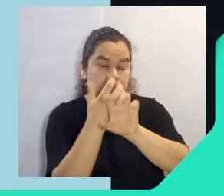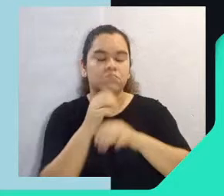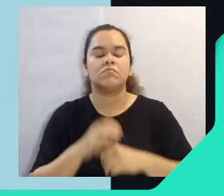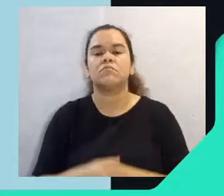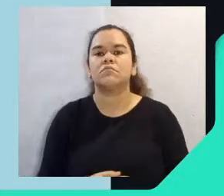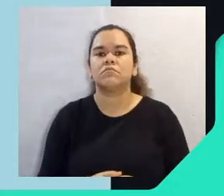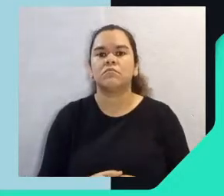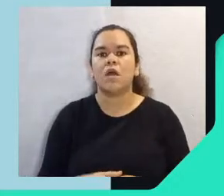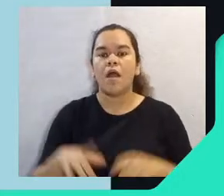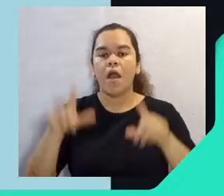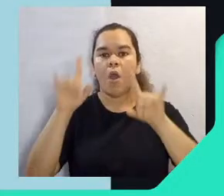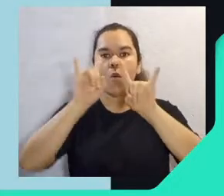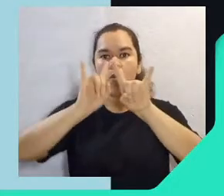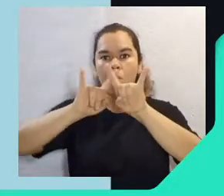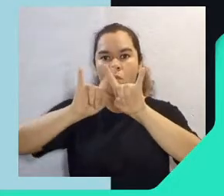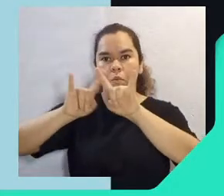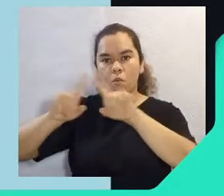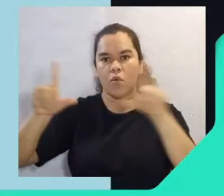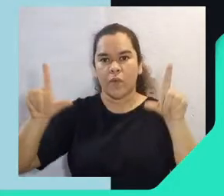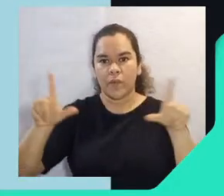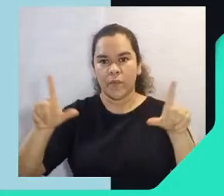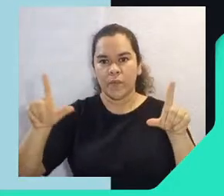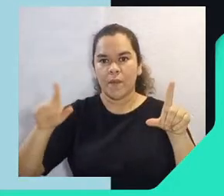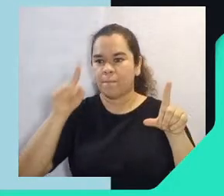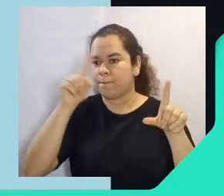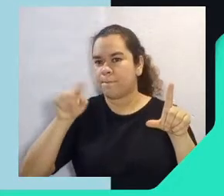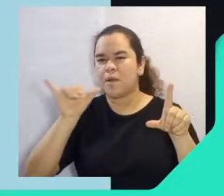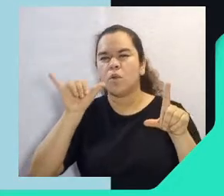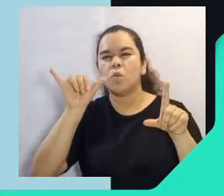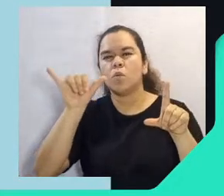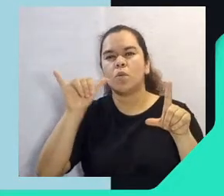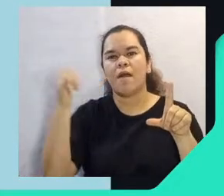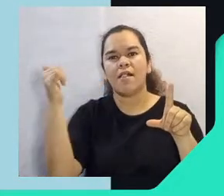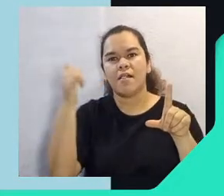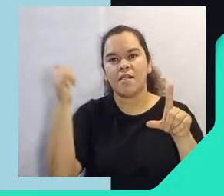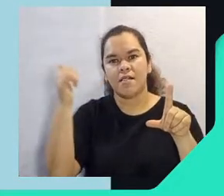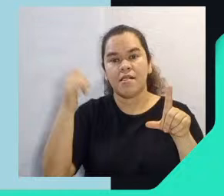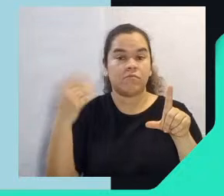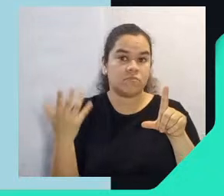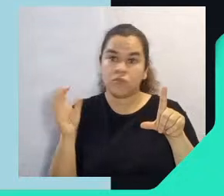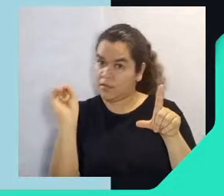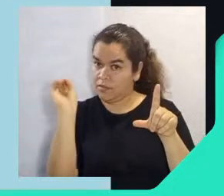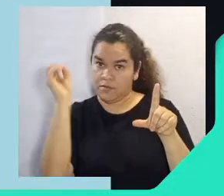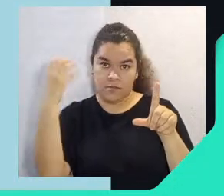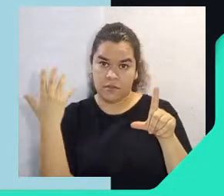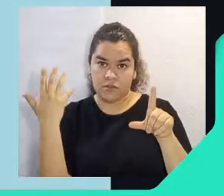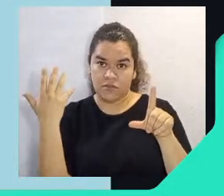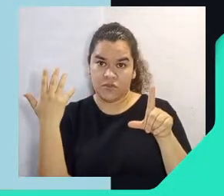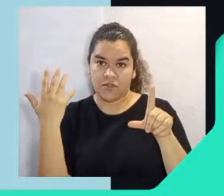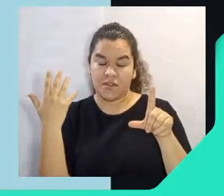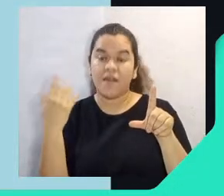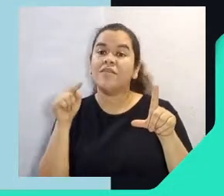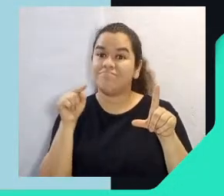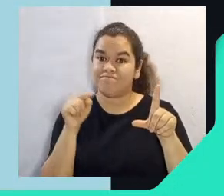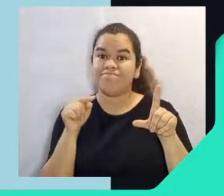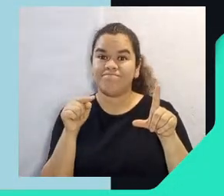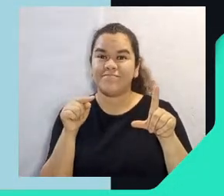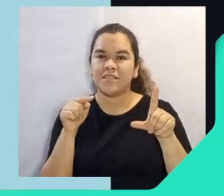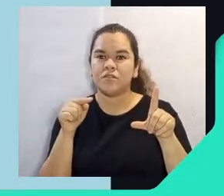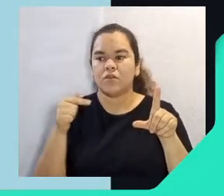web con streaming como es YouTube. Todo esto ha sido alcanzado y se ha